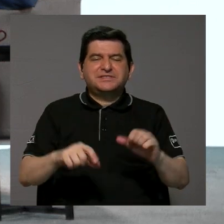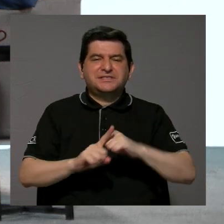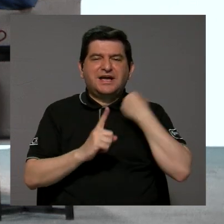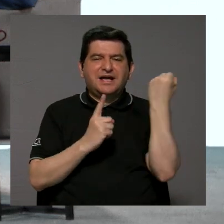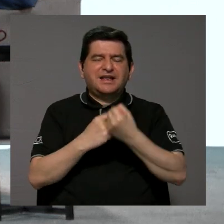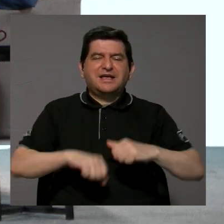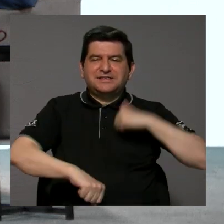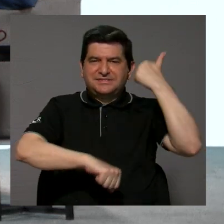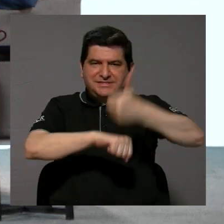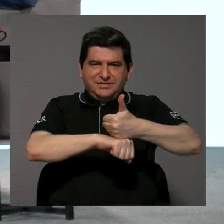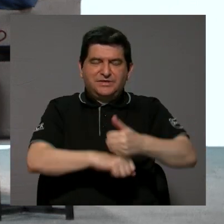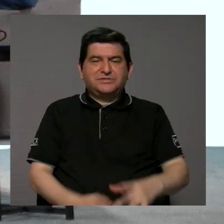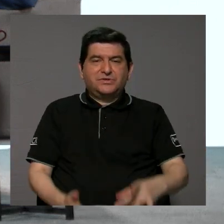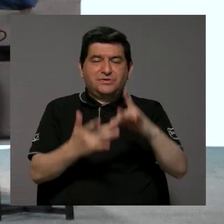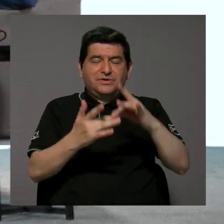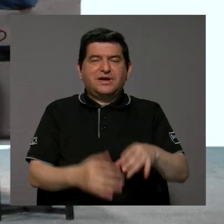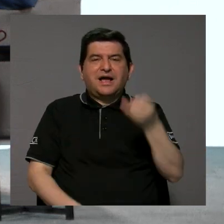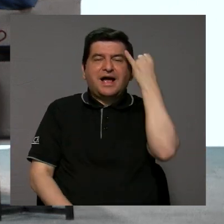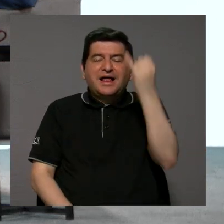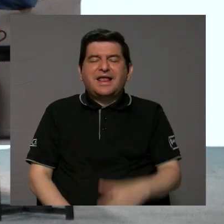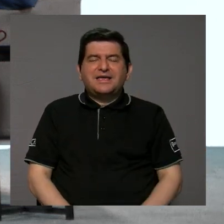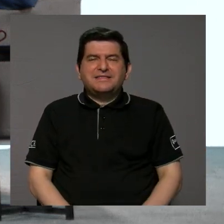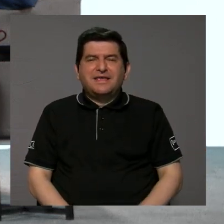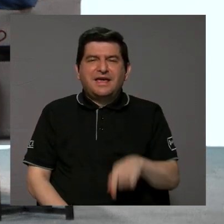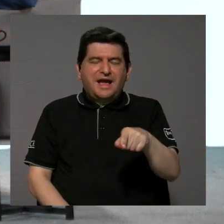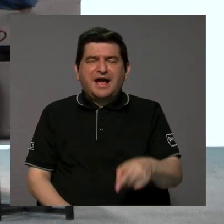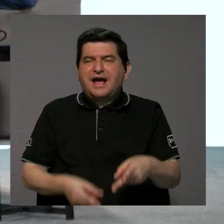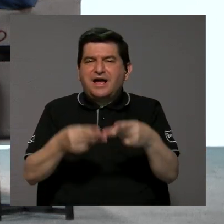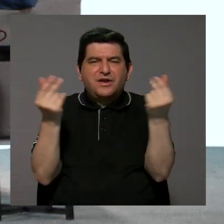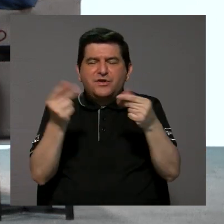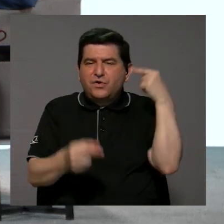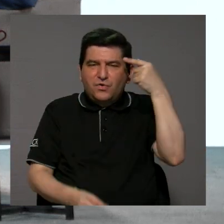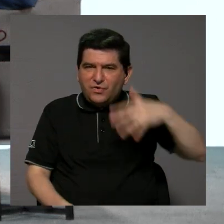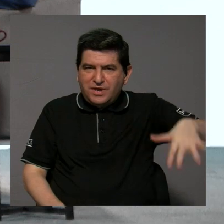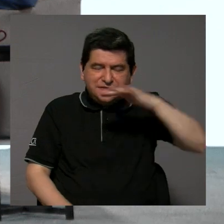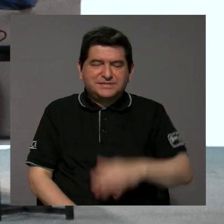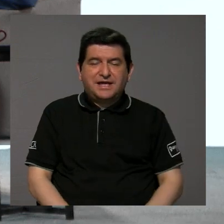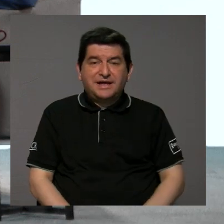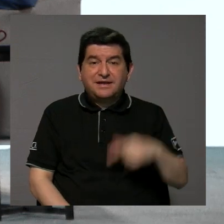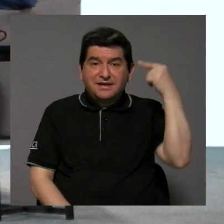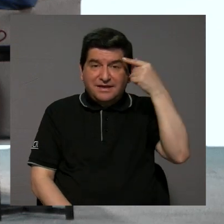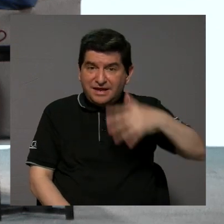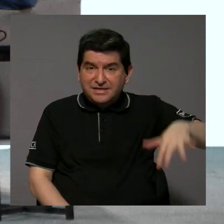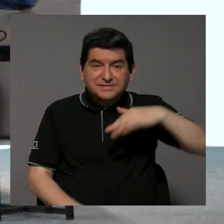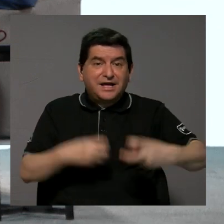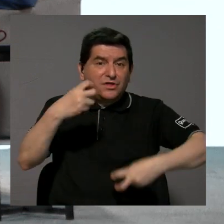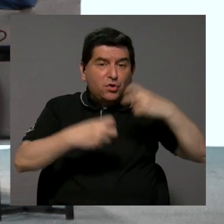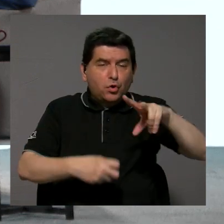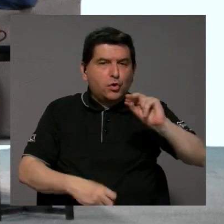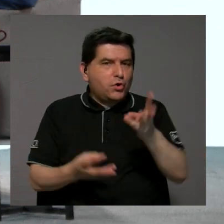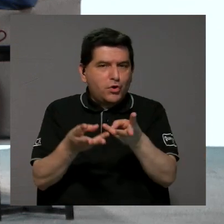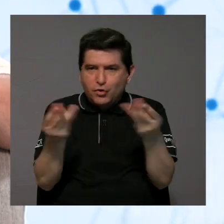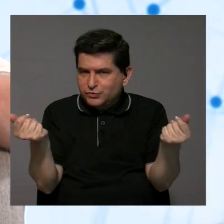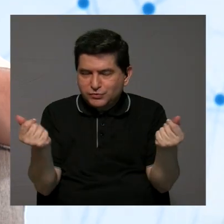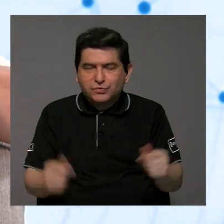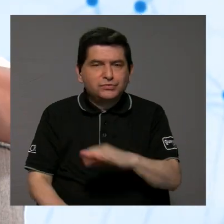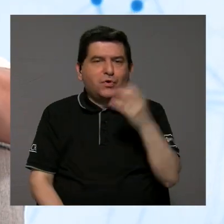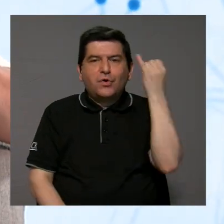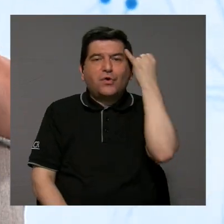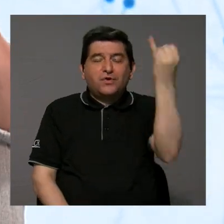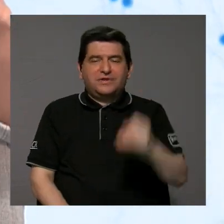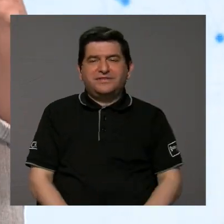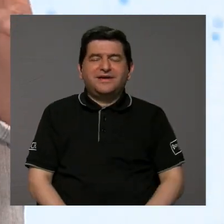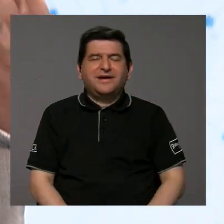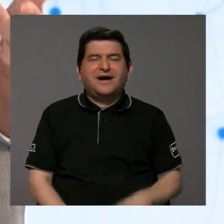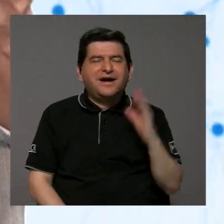quo, en particular a las ideas de austeridad, a la idea de que el Estado es el problema y no la solución, o a la